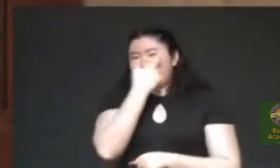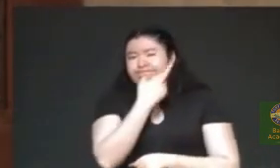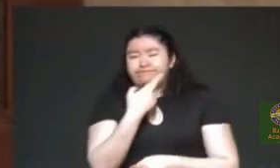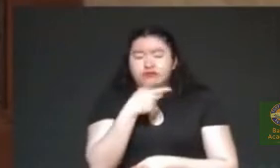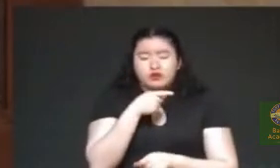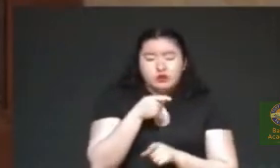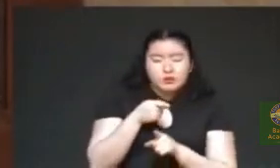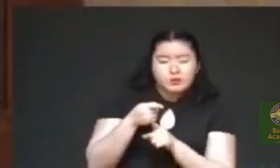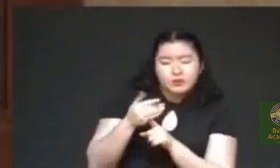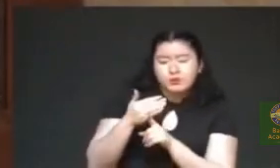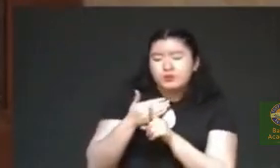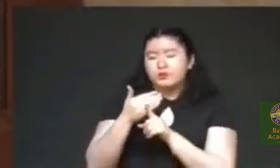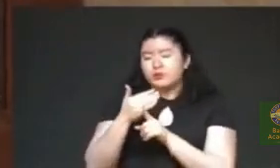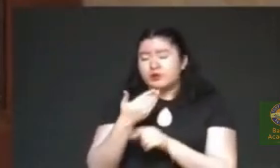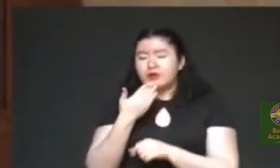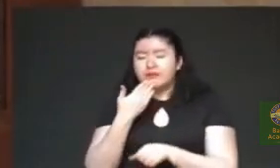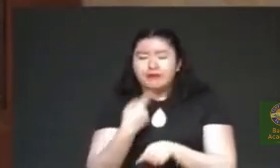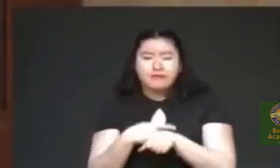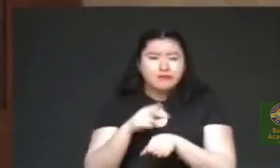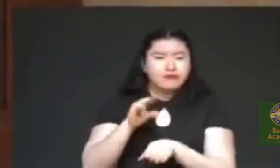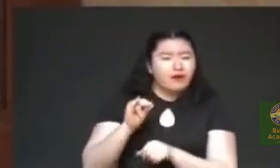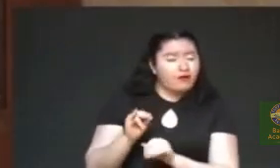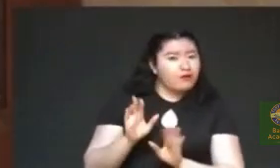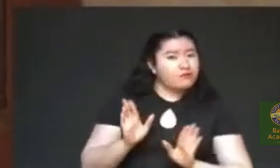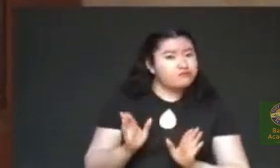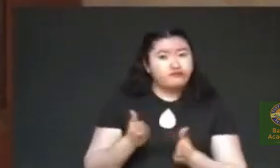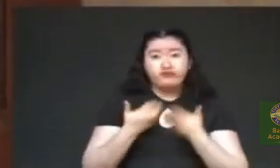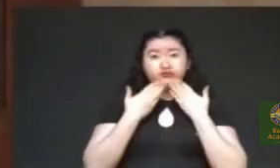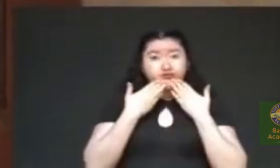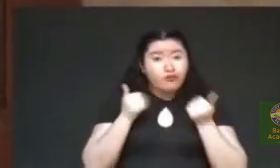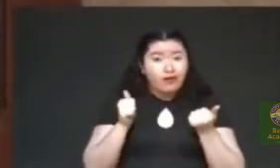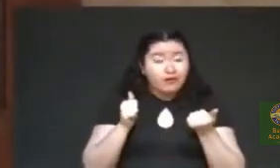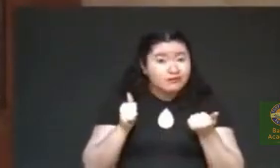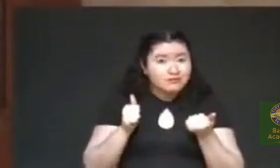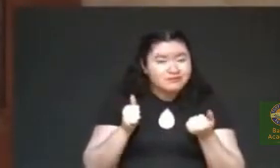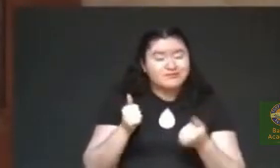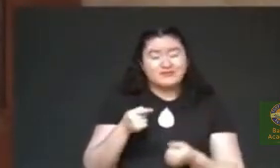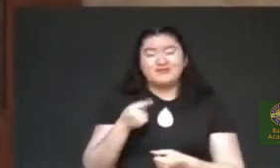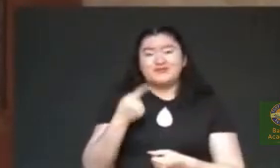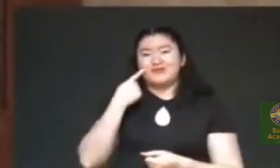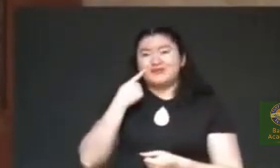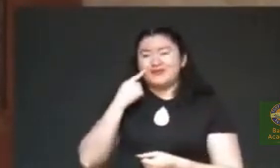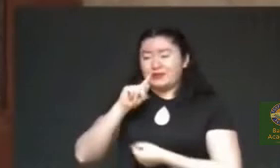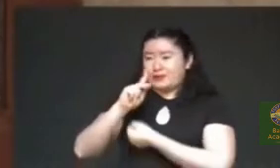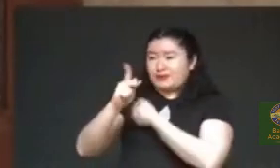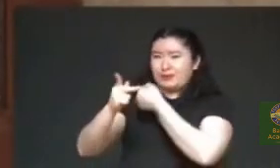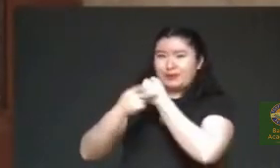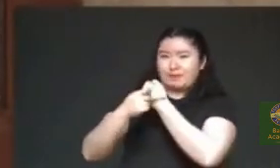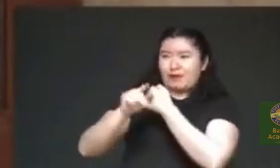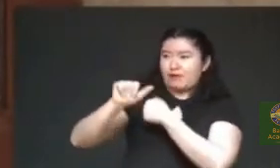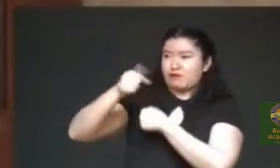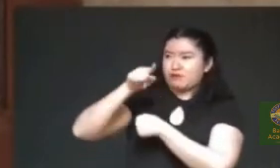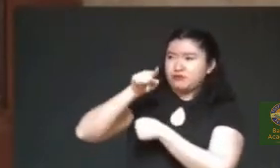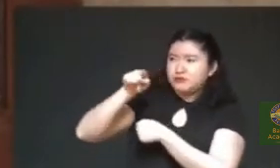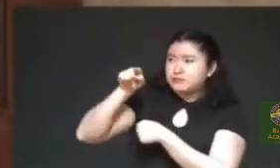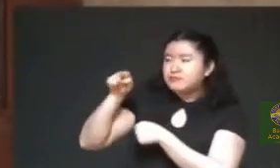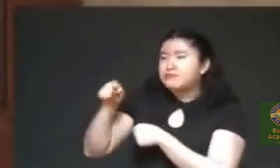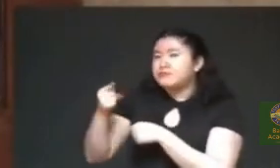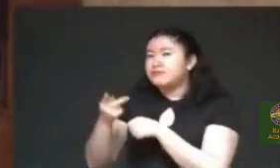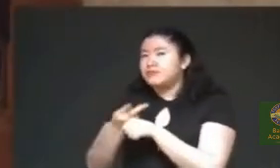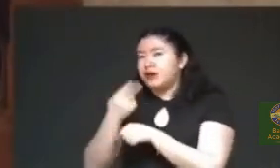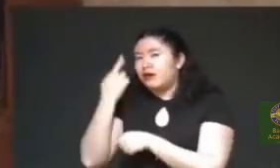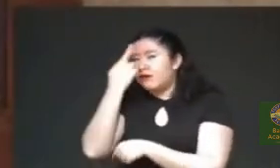Entonces, si tú revisas cuáles son las acciones que se han implementado en los diferentes países, verás